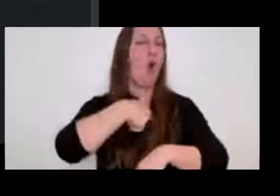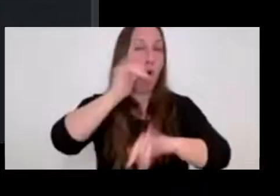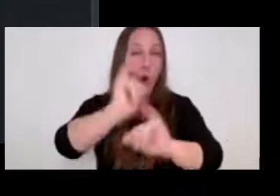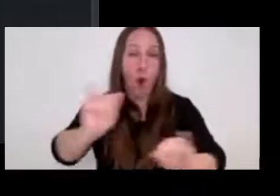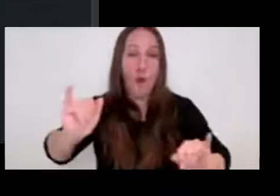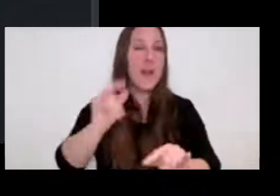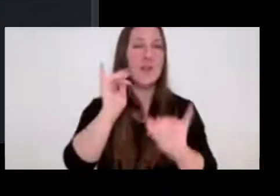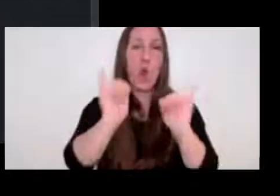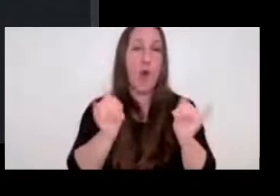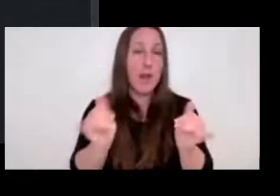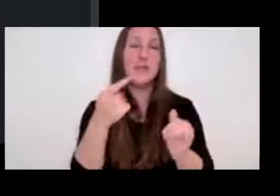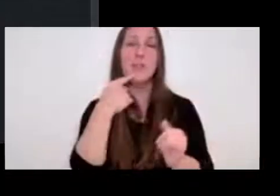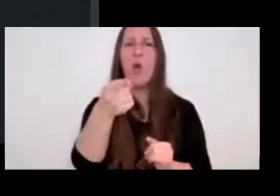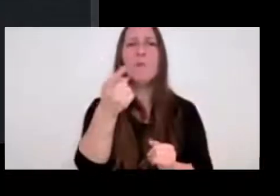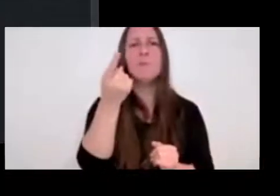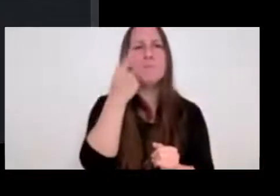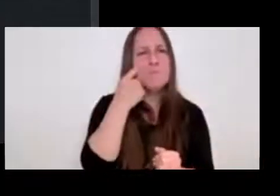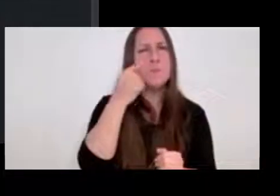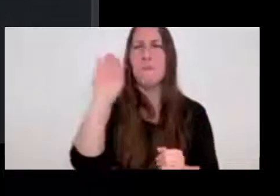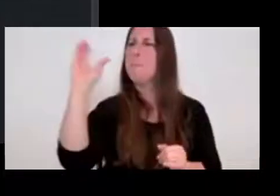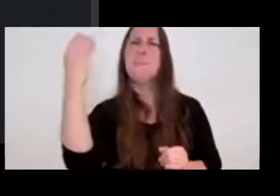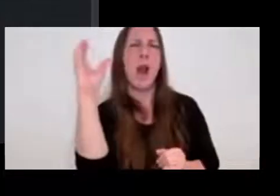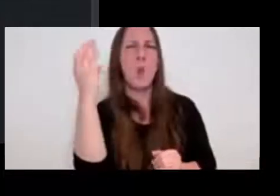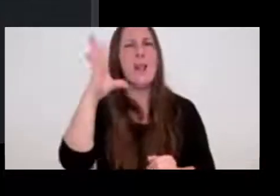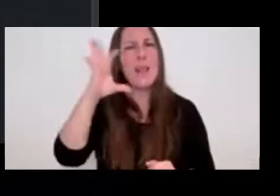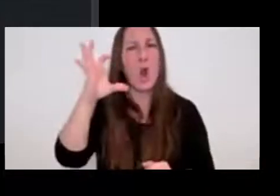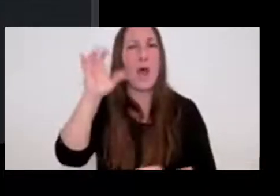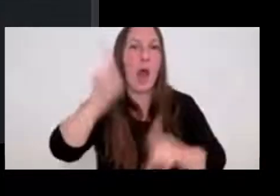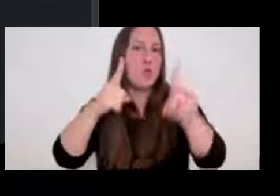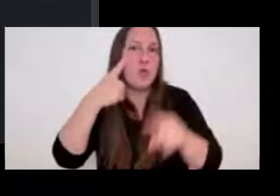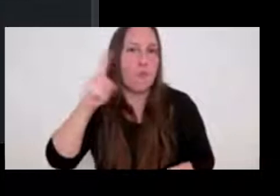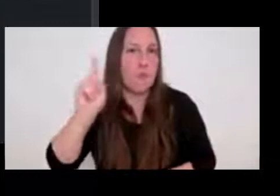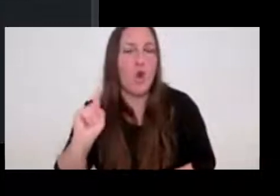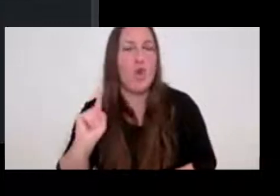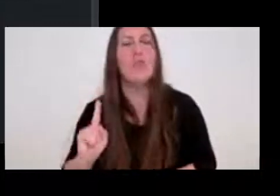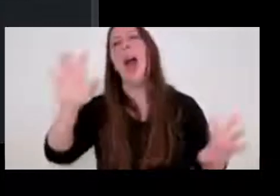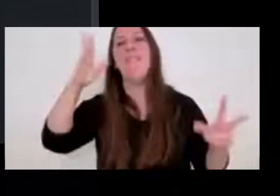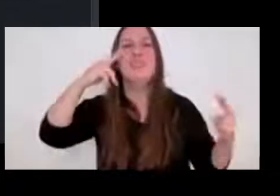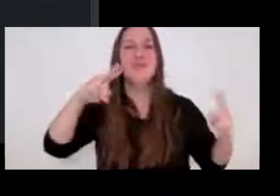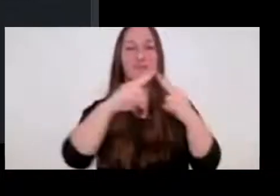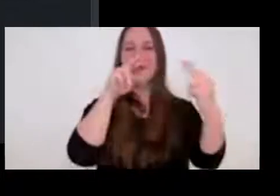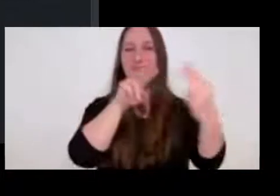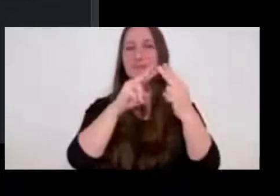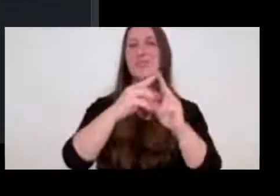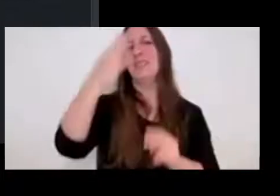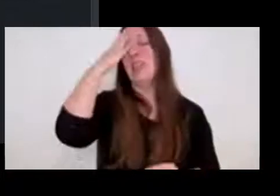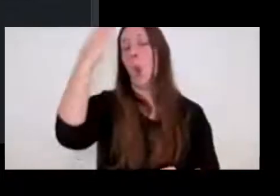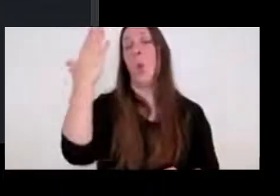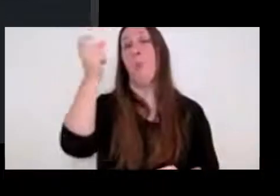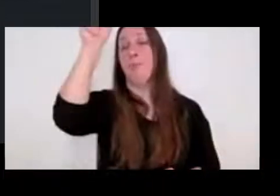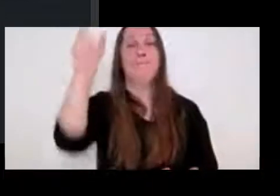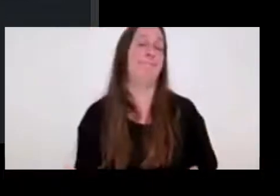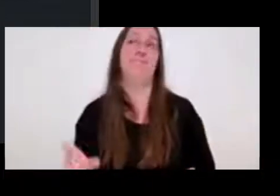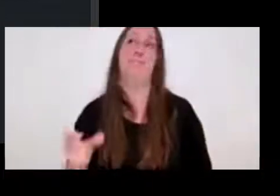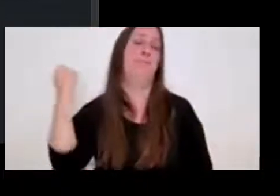chicos jóvenes lo conocen, pero se acuerdan de esos manuales de Fowler, que anda escribiendo por ahí, yo lo cruzo cada tanto y los saludo, porque para mí era una eminencia,